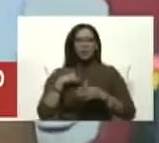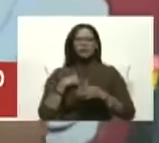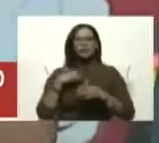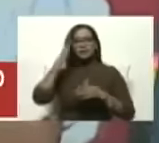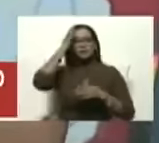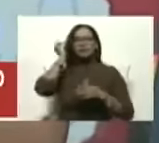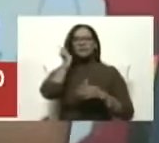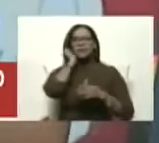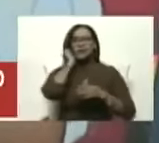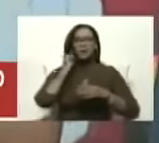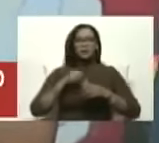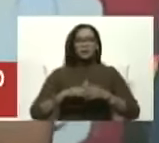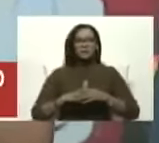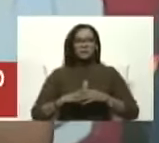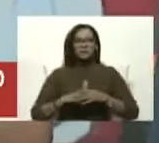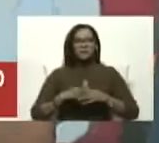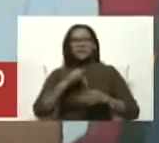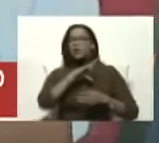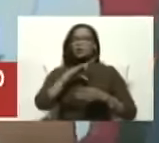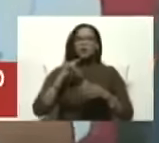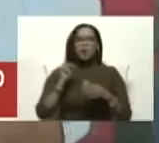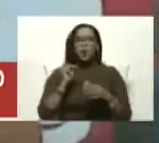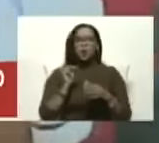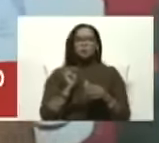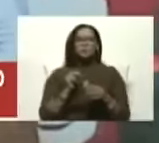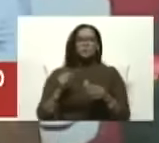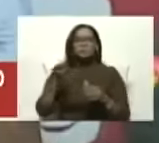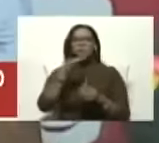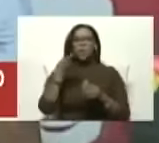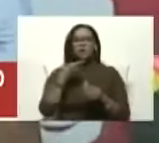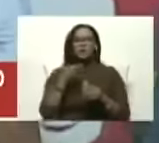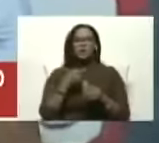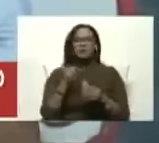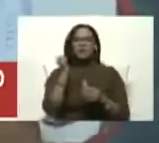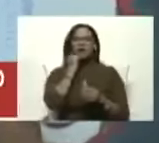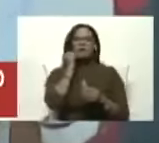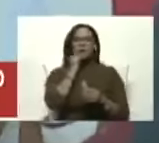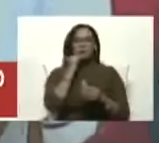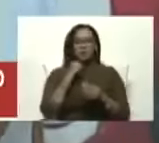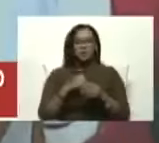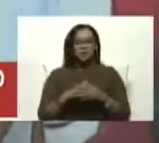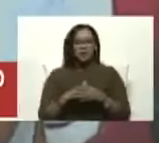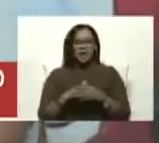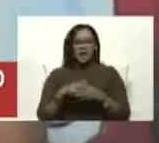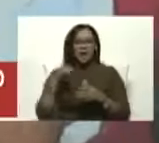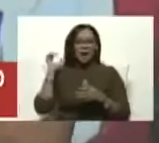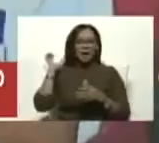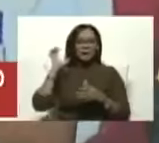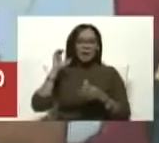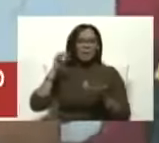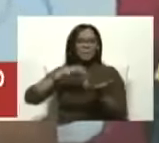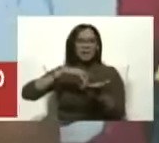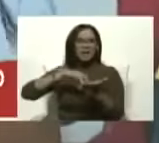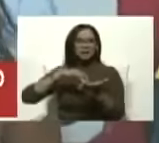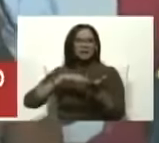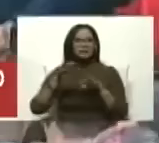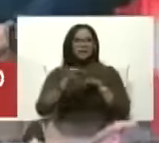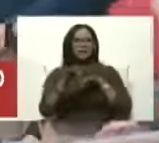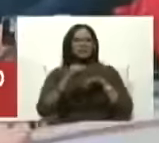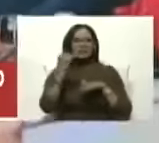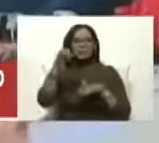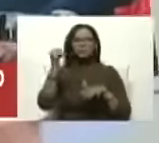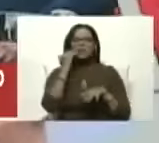Francisco de Miranda. No se atrevan a mancillar al estado Miranda, estoy diciendo, y al municipio